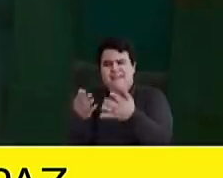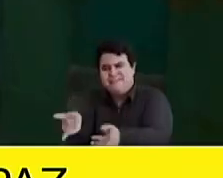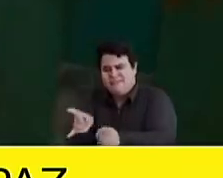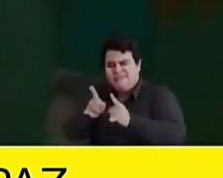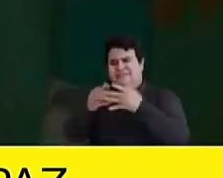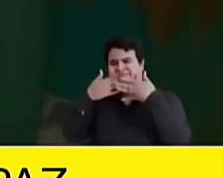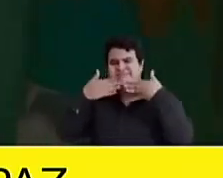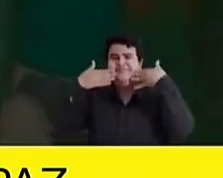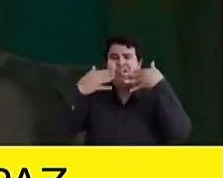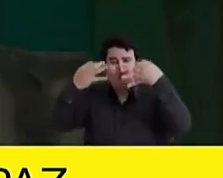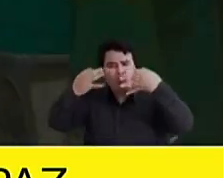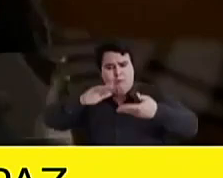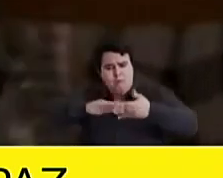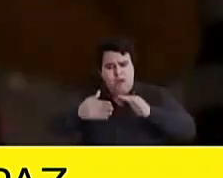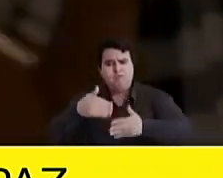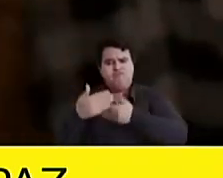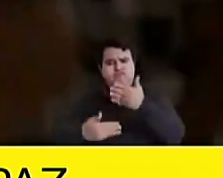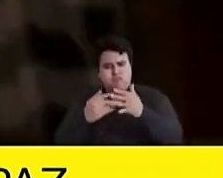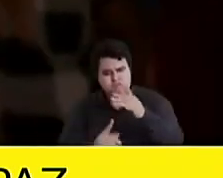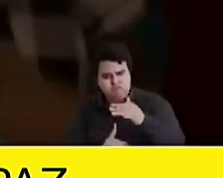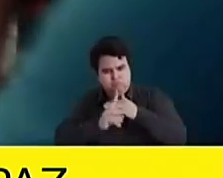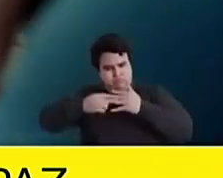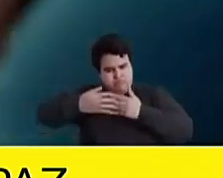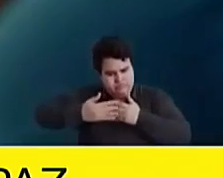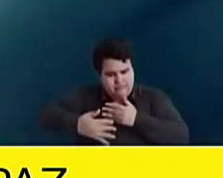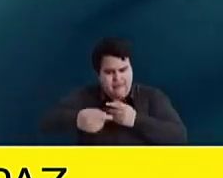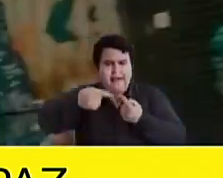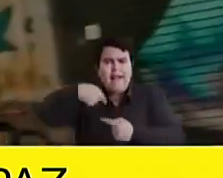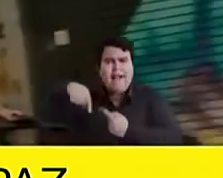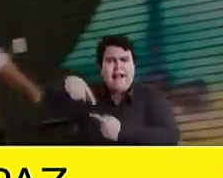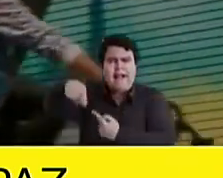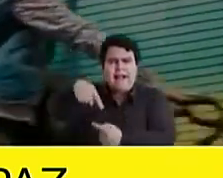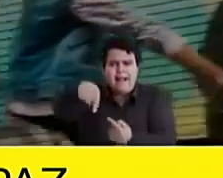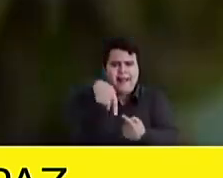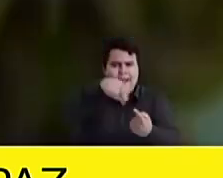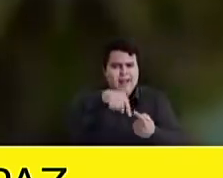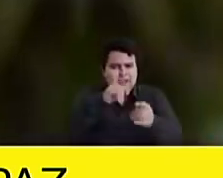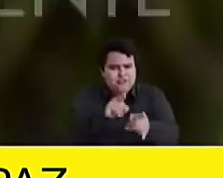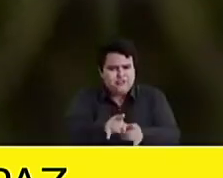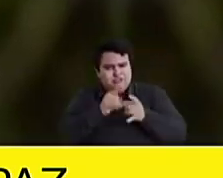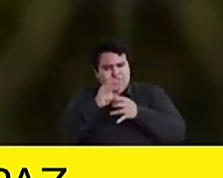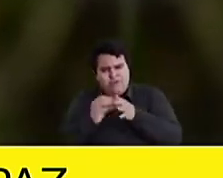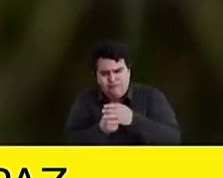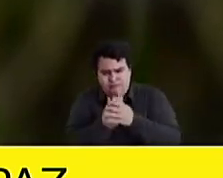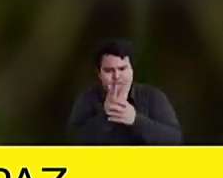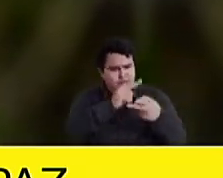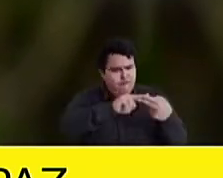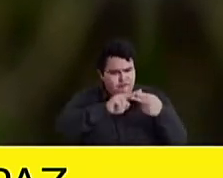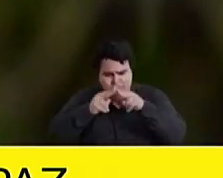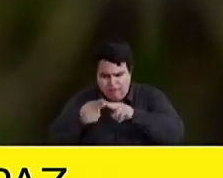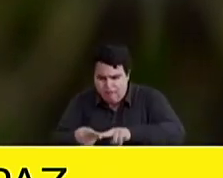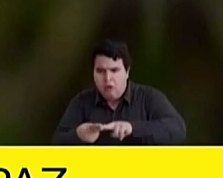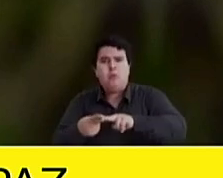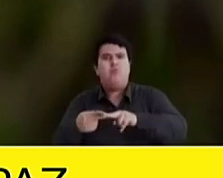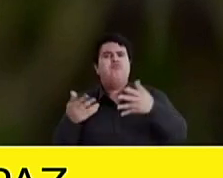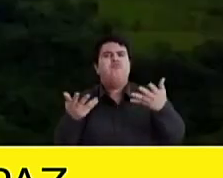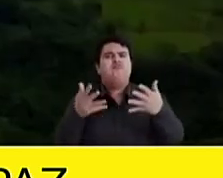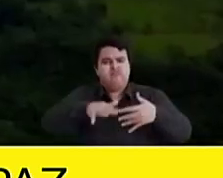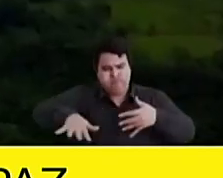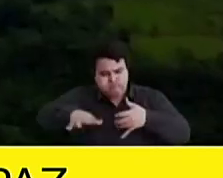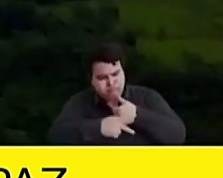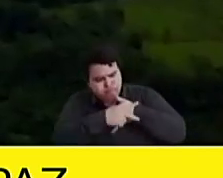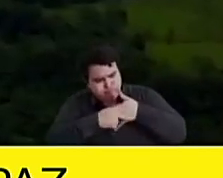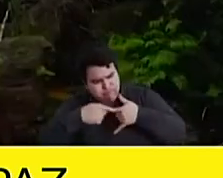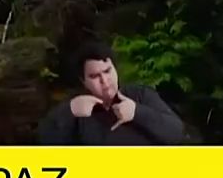personas que han, por ejemplo, trabajado en el desarrollo de actividades turísticas, por ejemplo, en territorios que anteriormente no